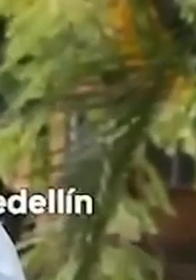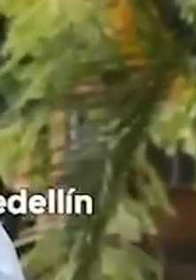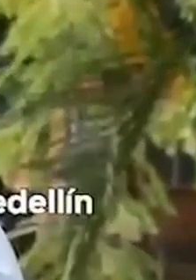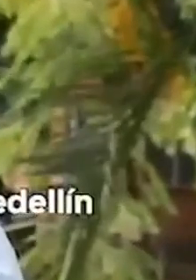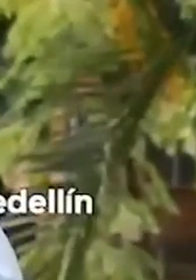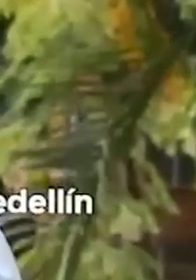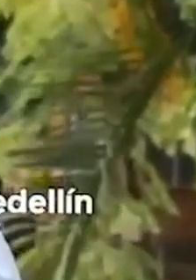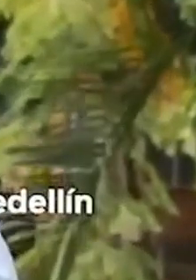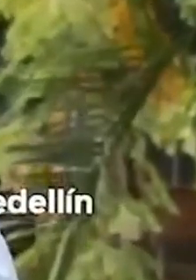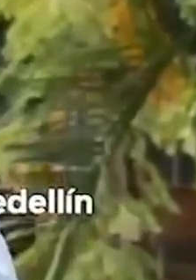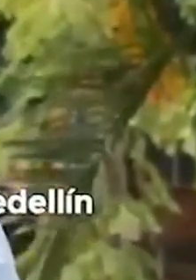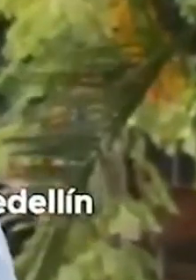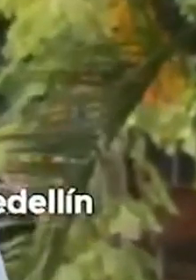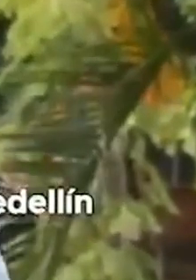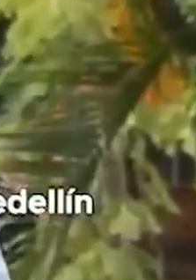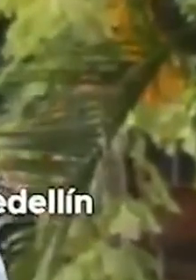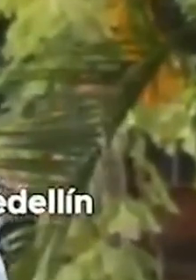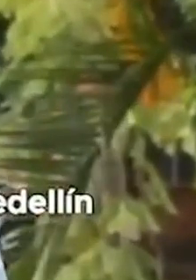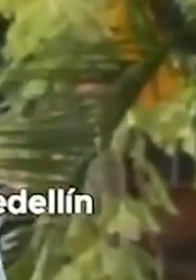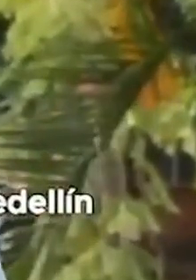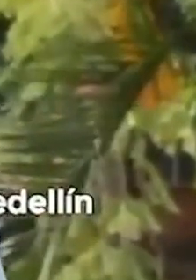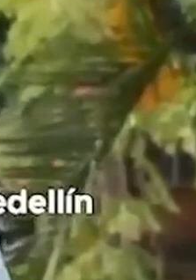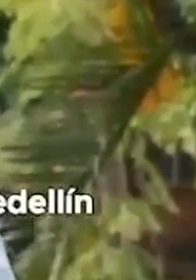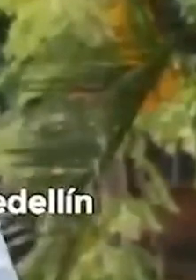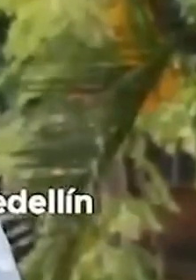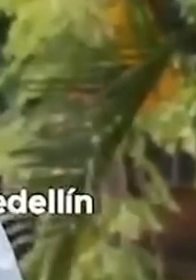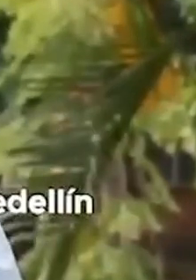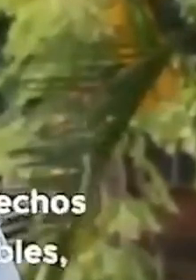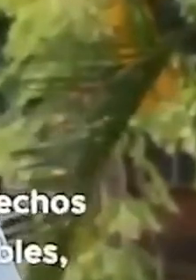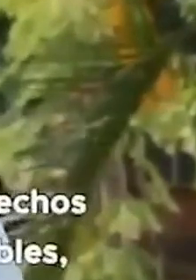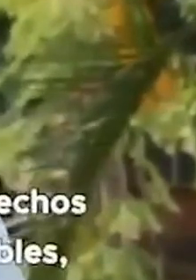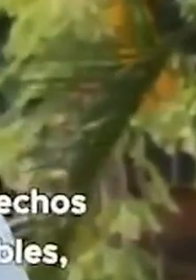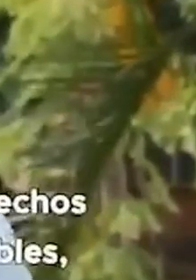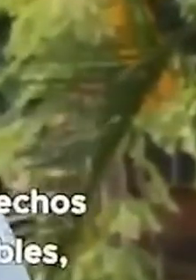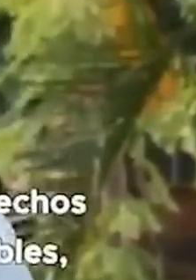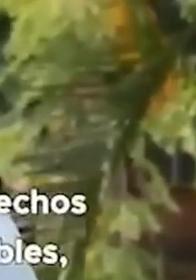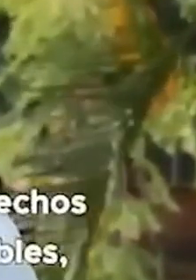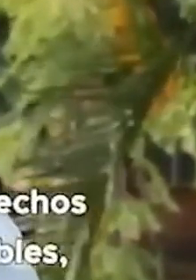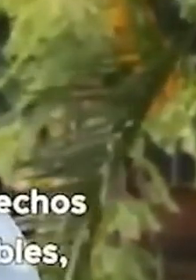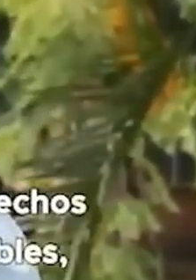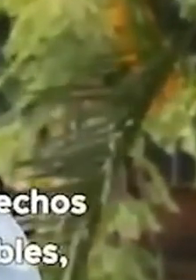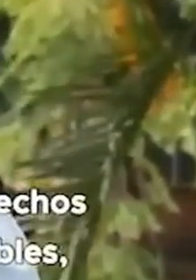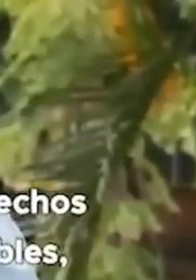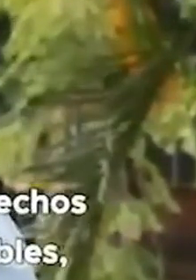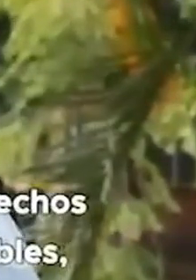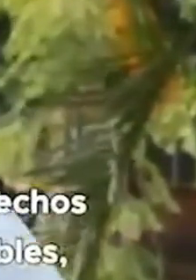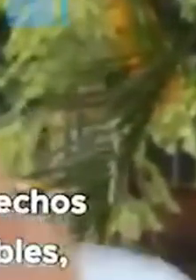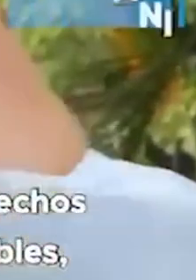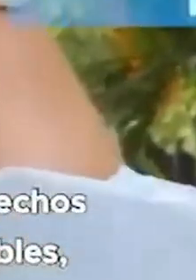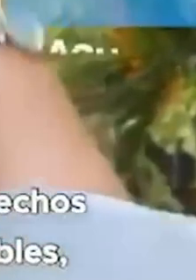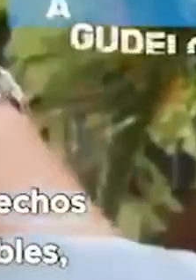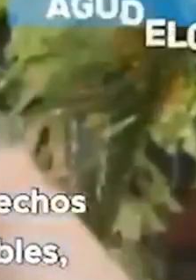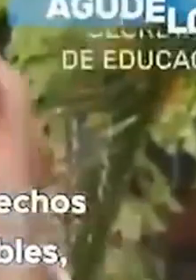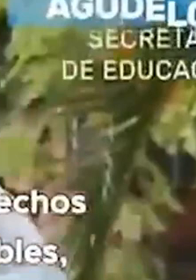la transformación educativa en Medellín sí es posible y sí la vamos a hacer. Hoy nos estás acompañando a realizar